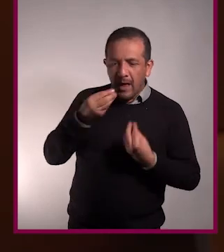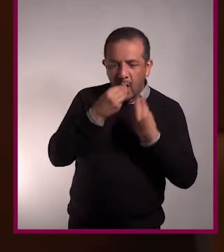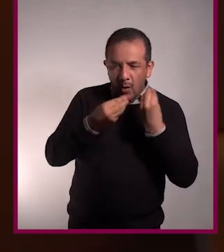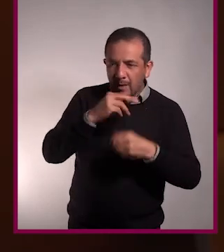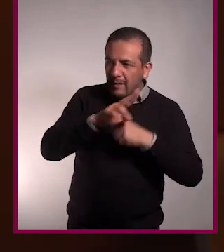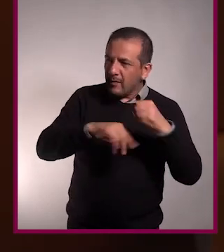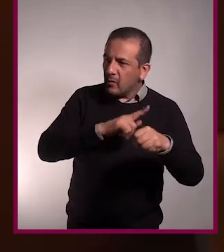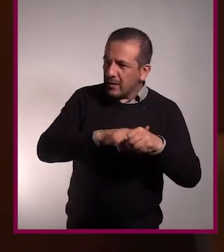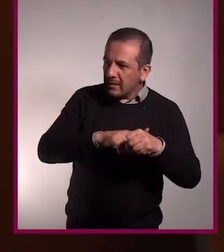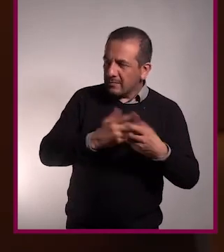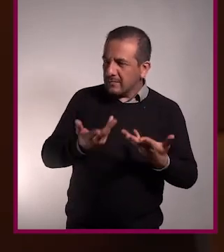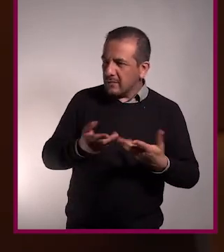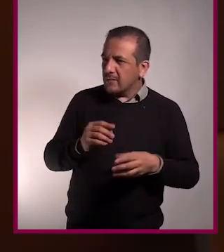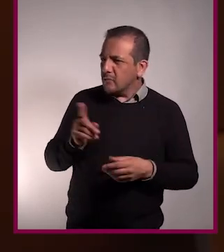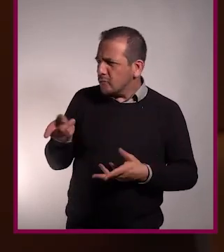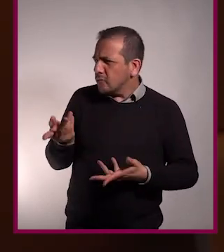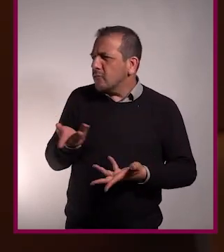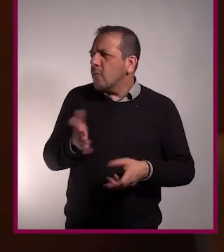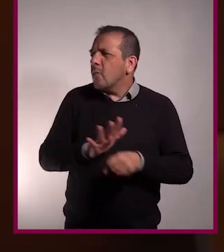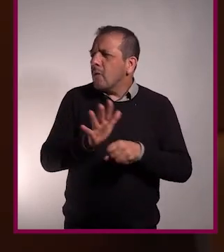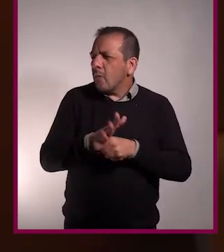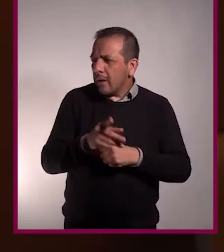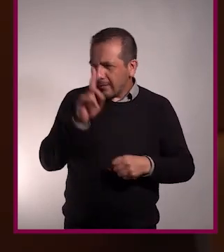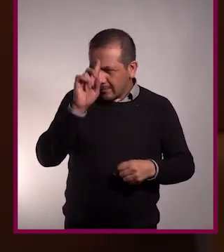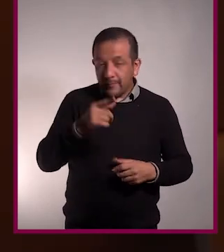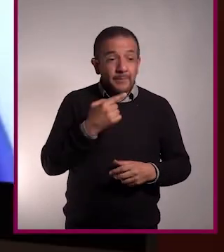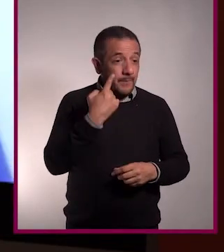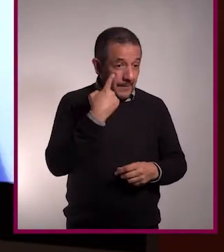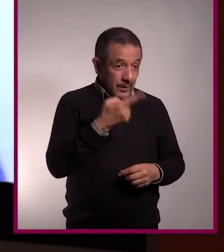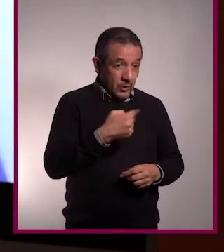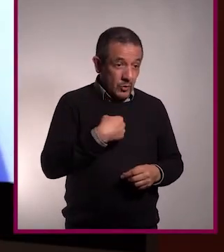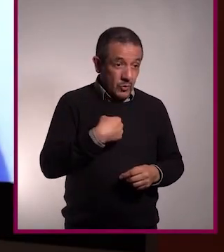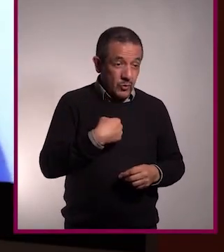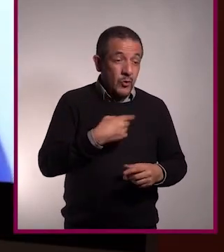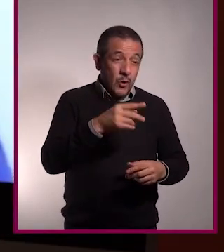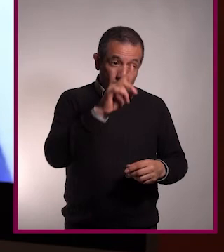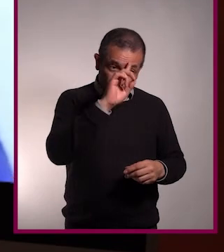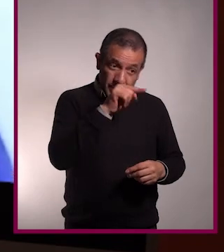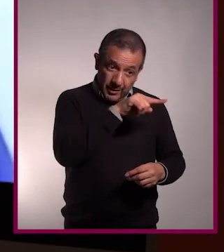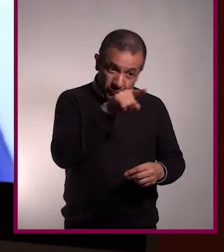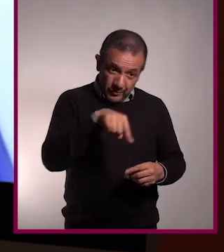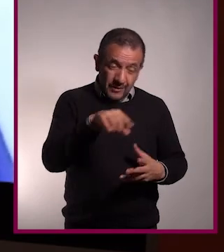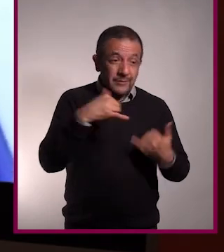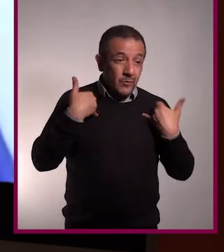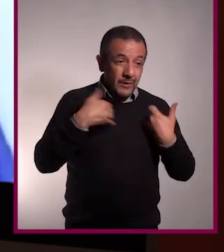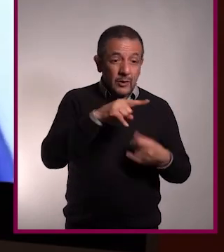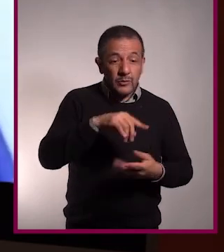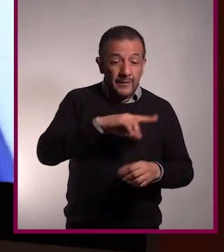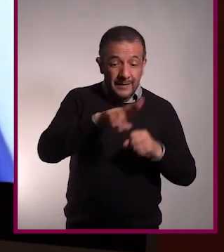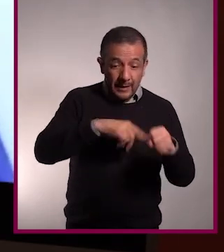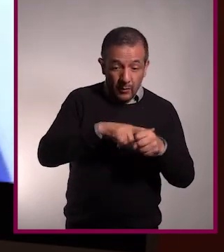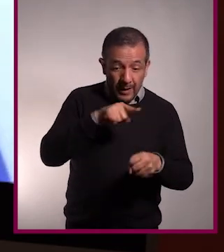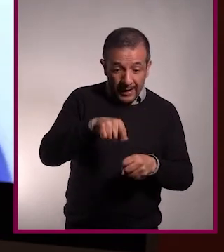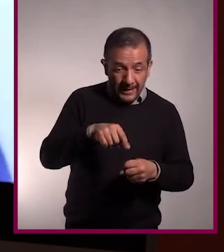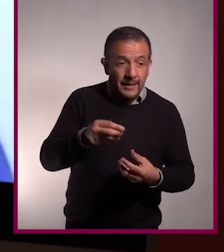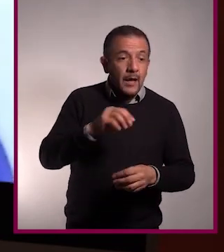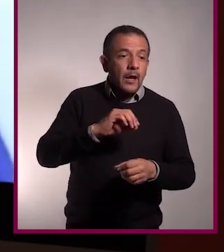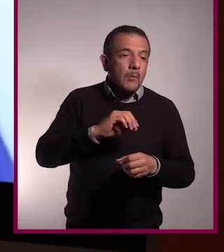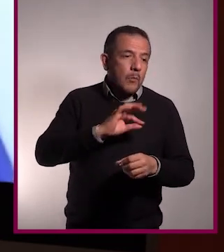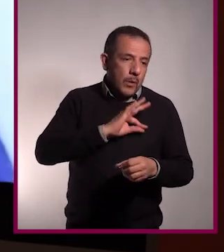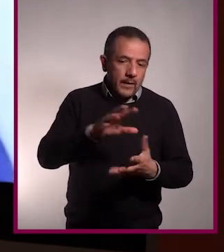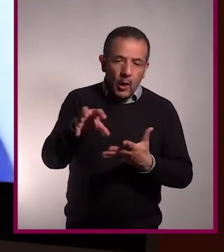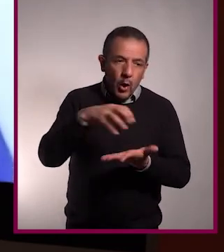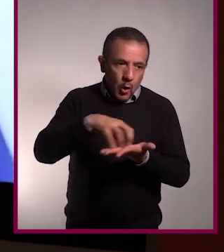el consumo de alimentos naturales y ultraprocesados? Yo les diría que trataran de elegir siempre lo más natural posible. Por ejemplo, si vamos a